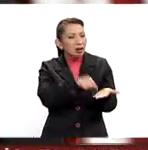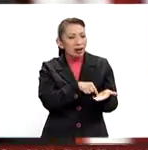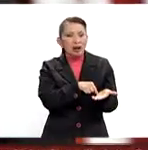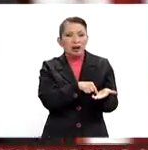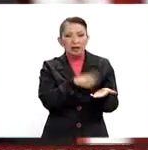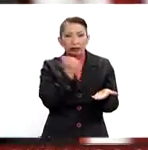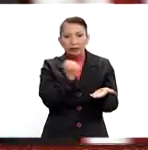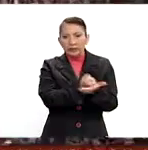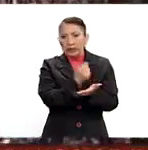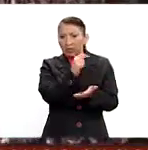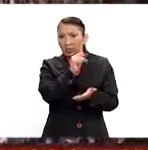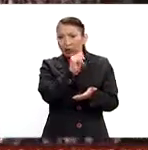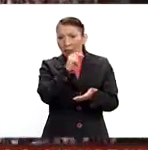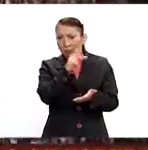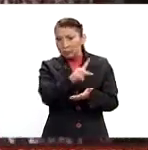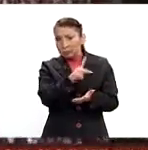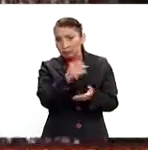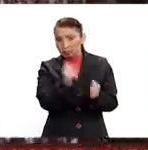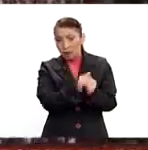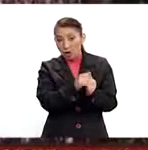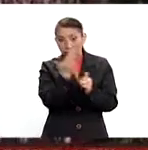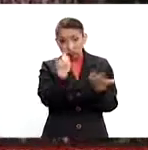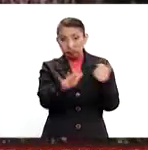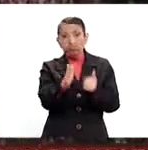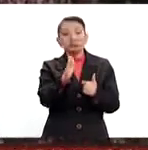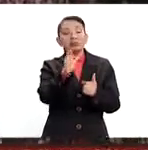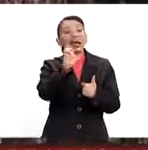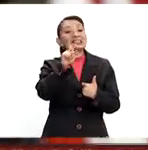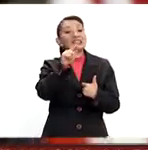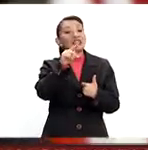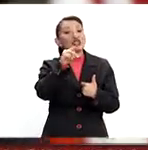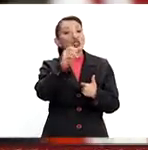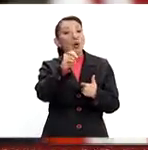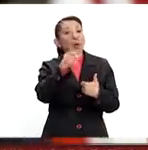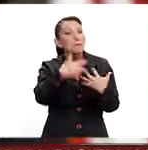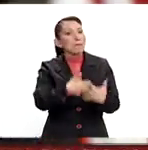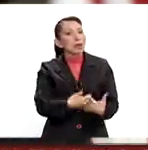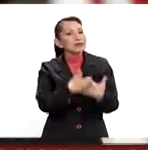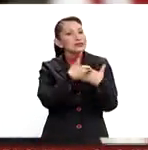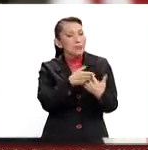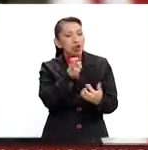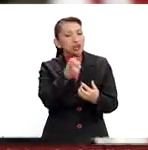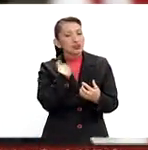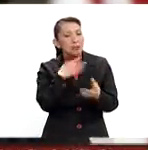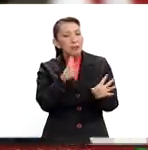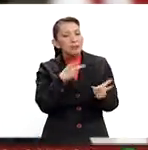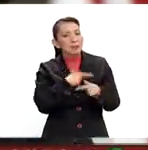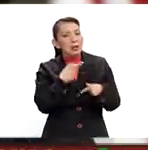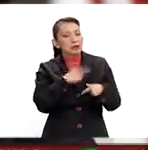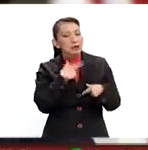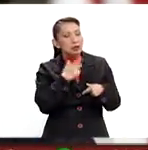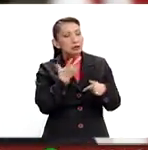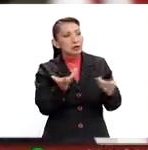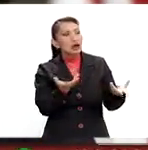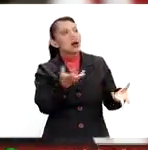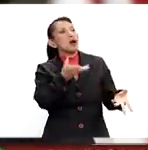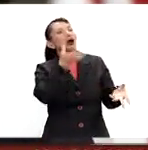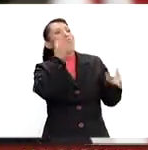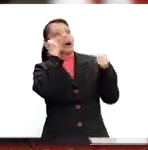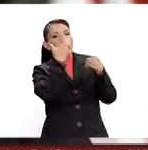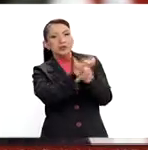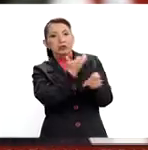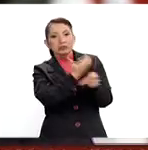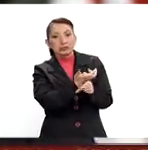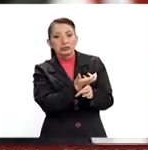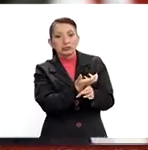creo que la marca Trump está aunada con éxito empresarial, y quizás eso fue lo que impactó a la ciudadanía